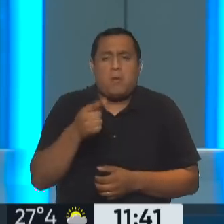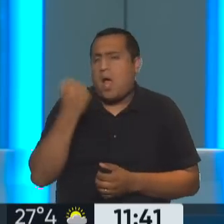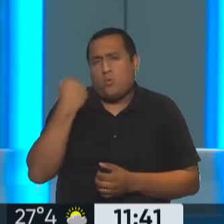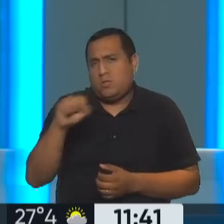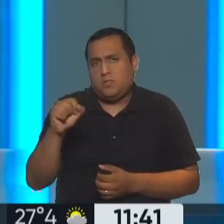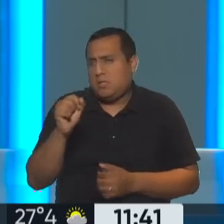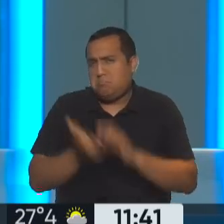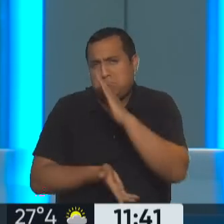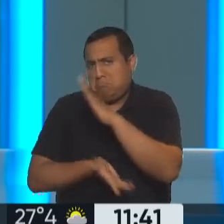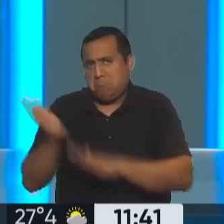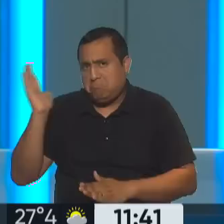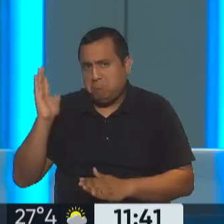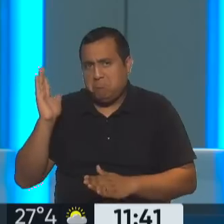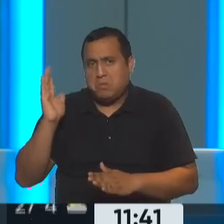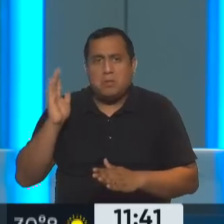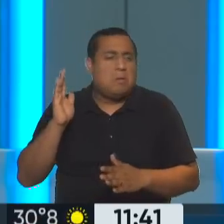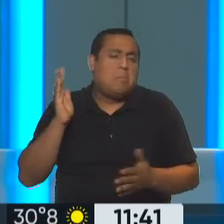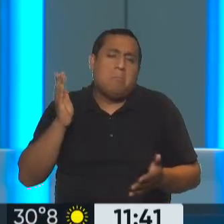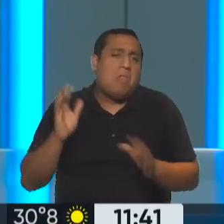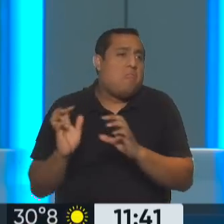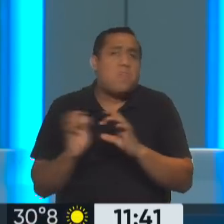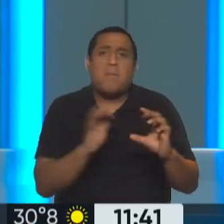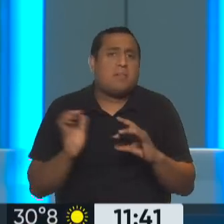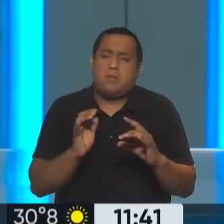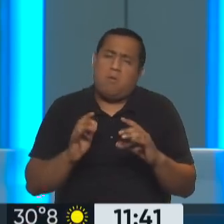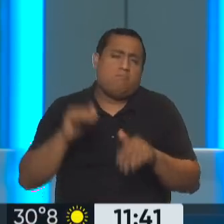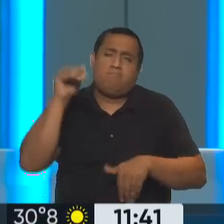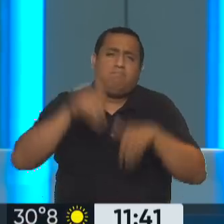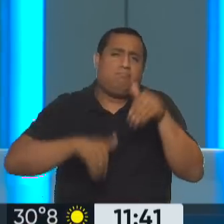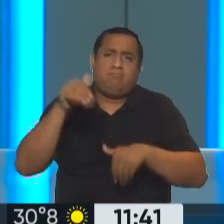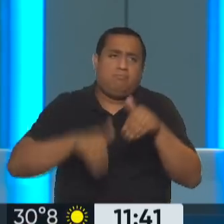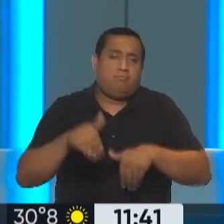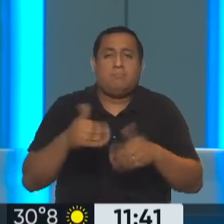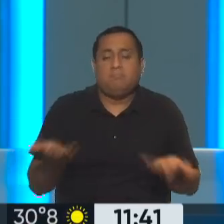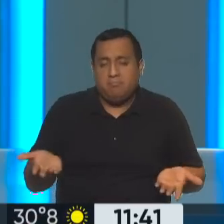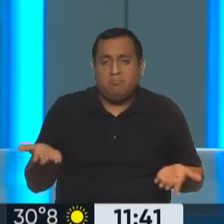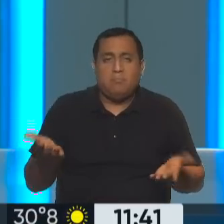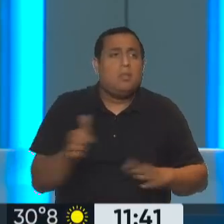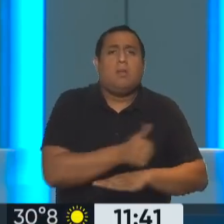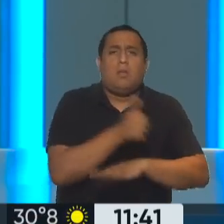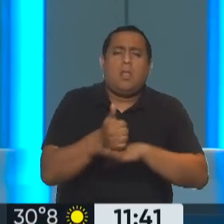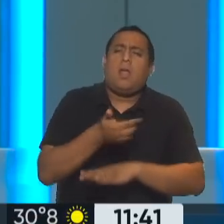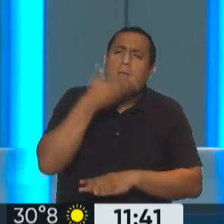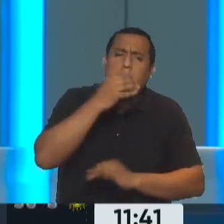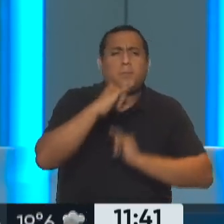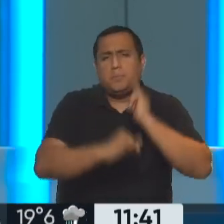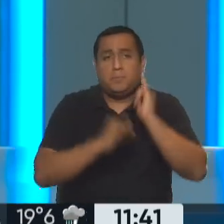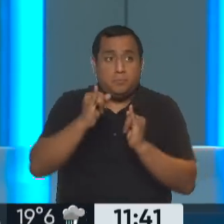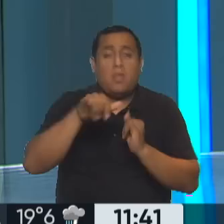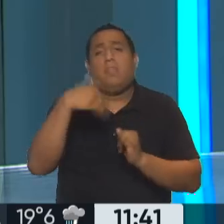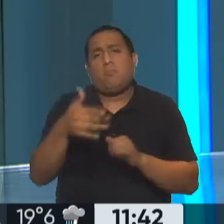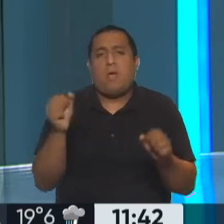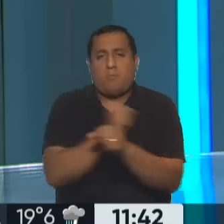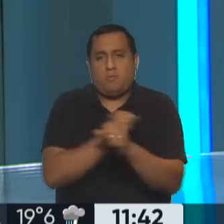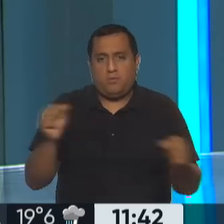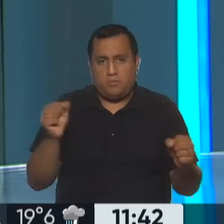cual fue una votación sin demasiado debate, simplemente la exposición de motivos y la aprobación. A ver,